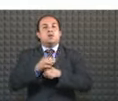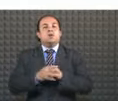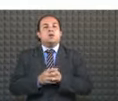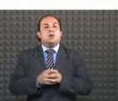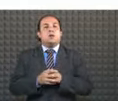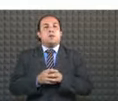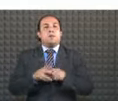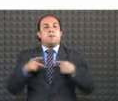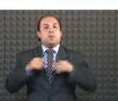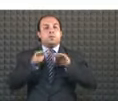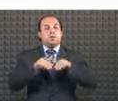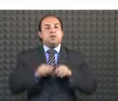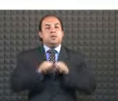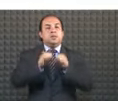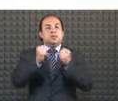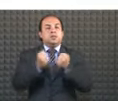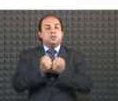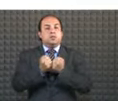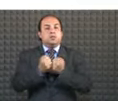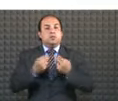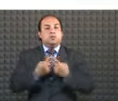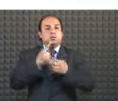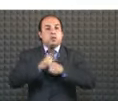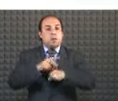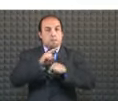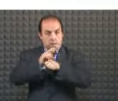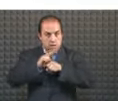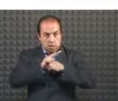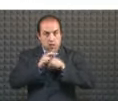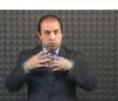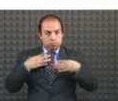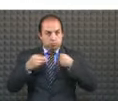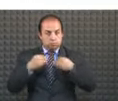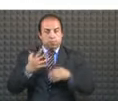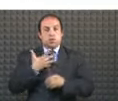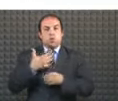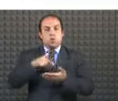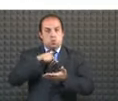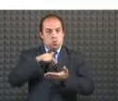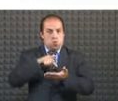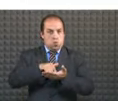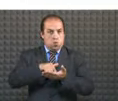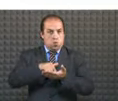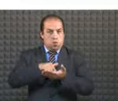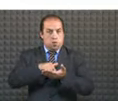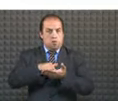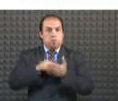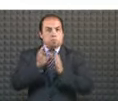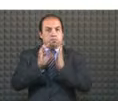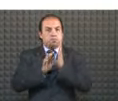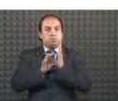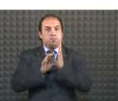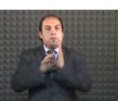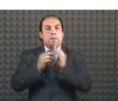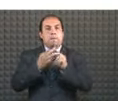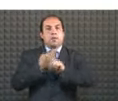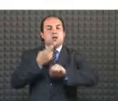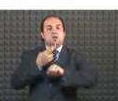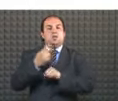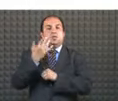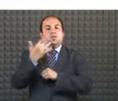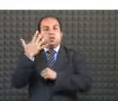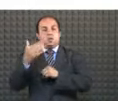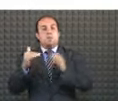casos registrados en el Sistema Nacional de Vigilancia Epidemiológica, con un punto máximo el 26 de julio con cerca de 55,000